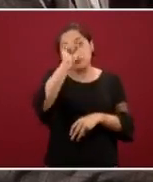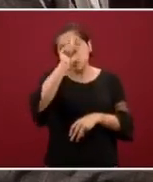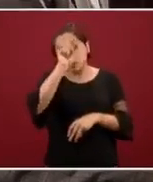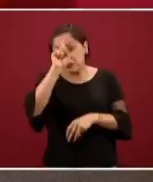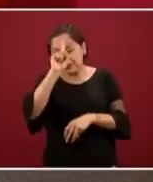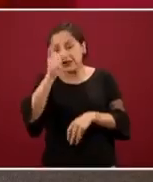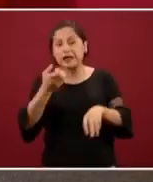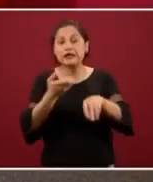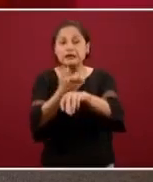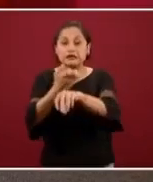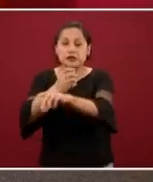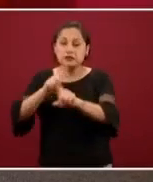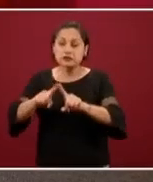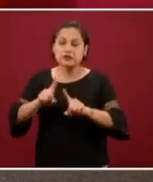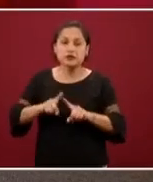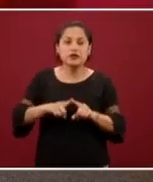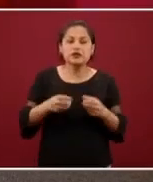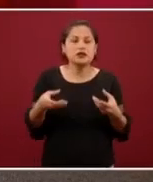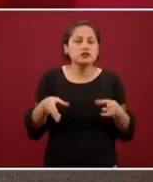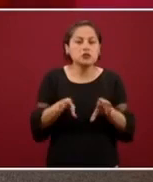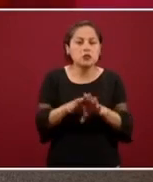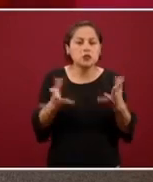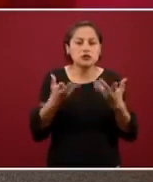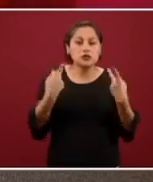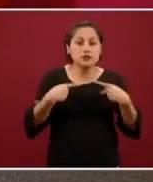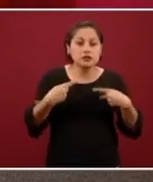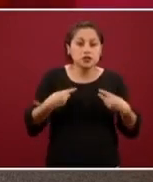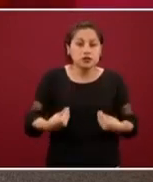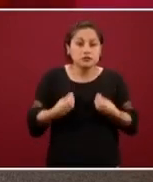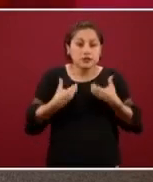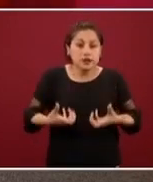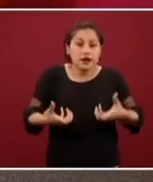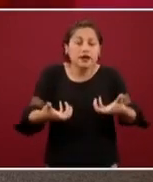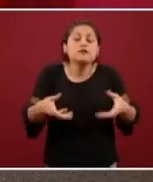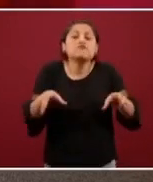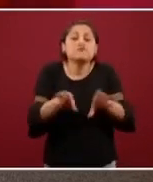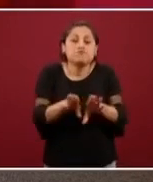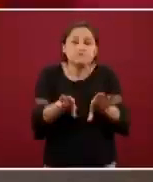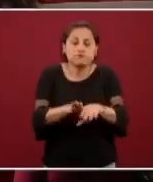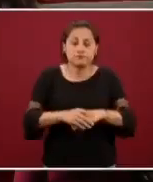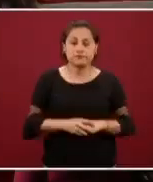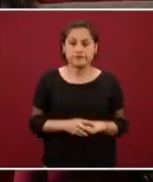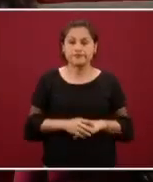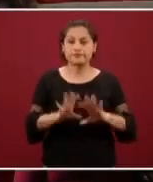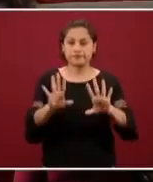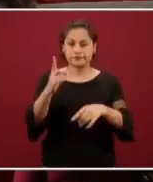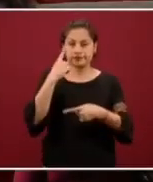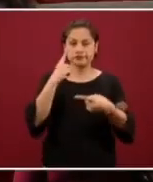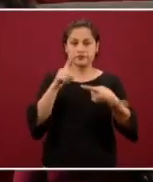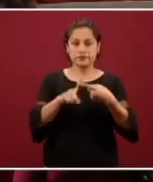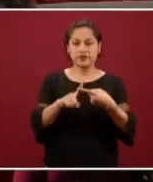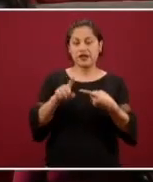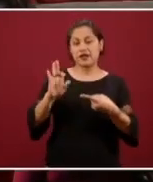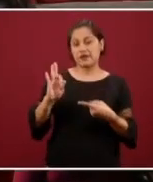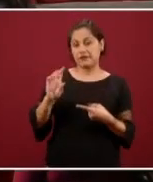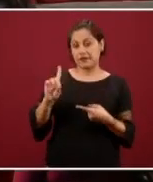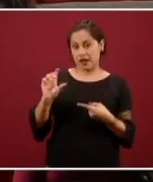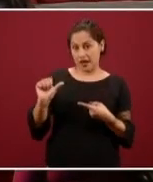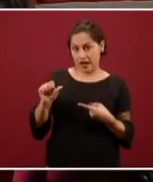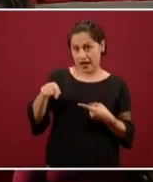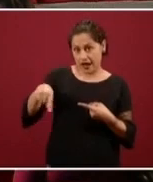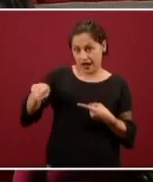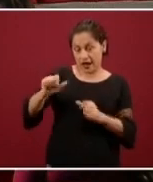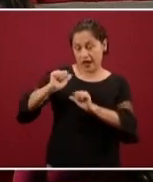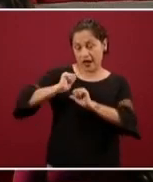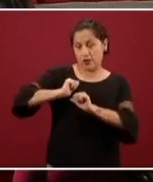calle. Okay. Bueno, empezamos con las pruebas de laboratorio. La FDA es una autoridad